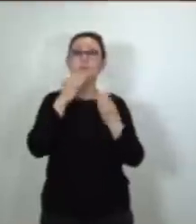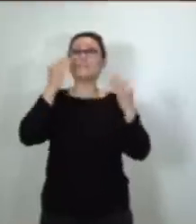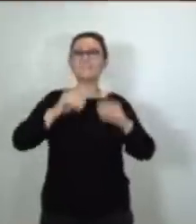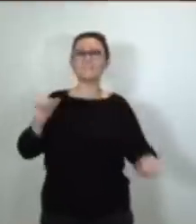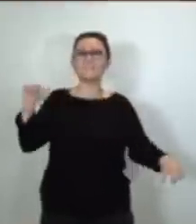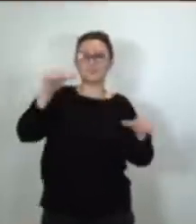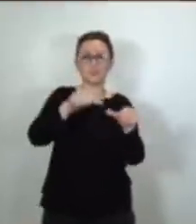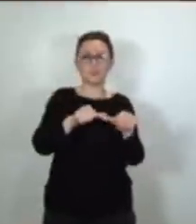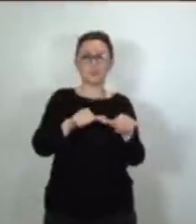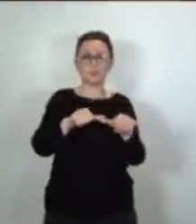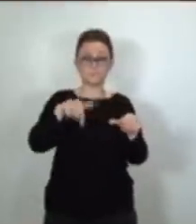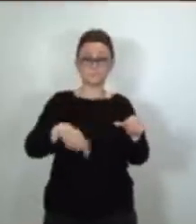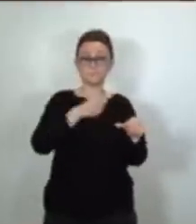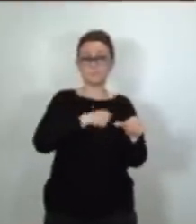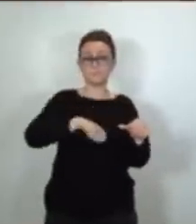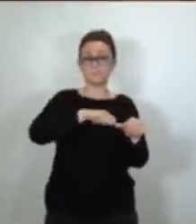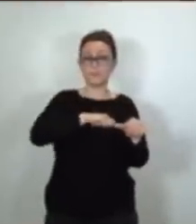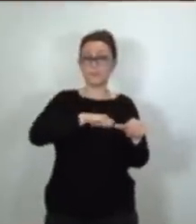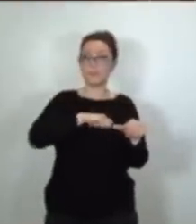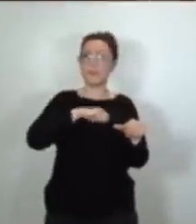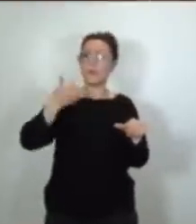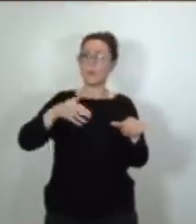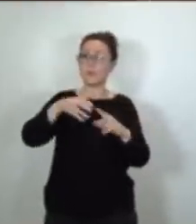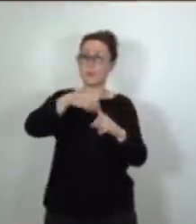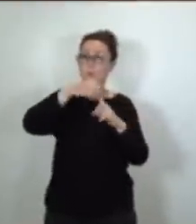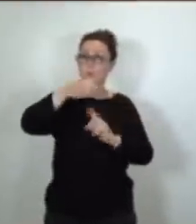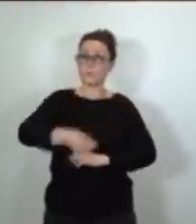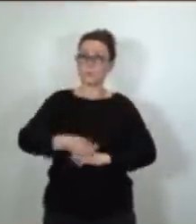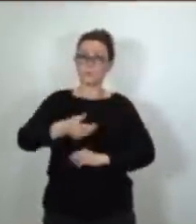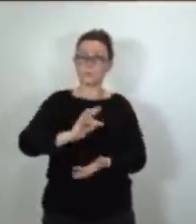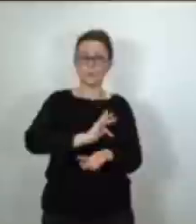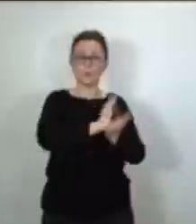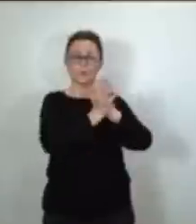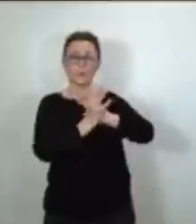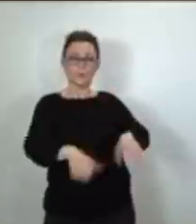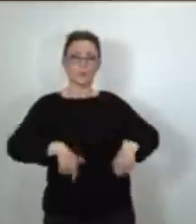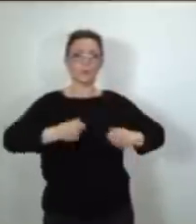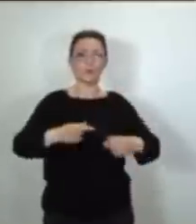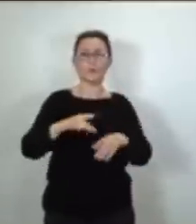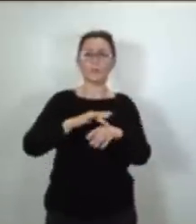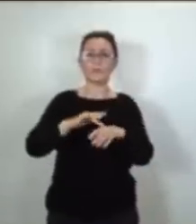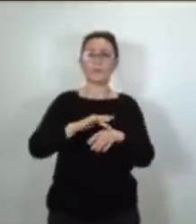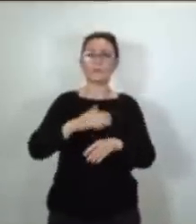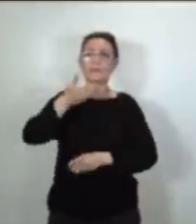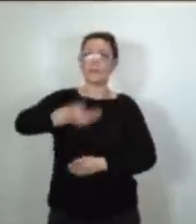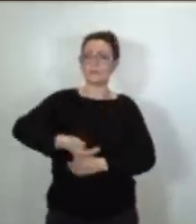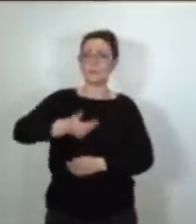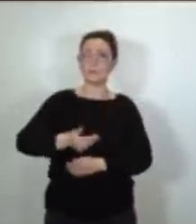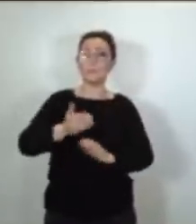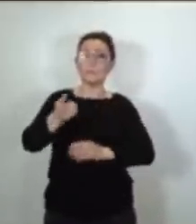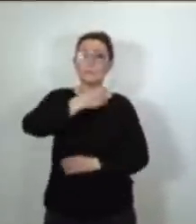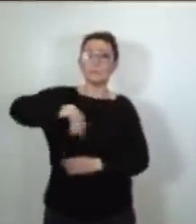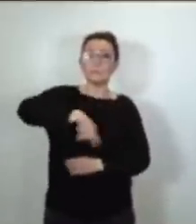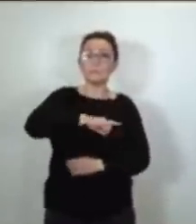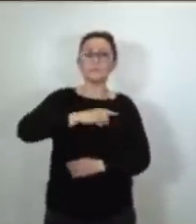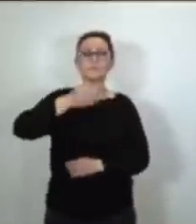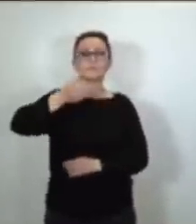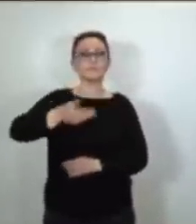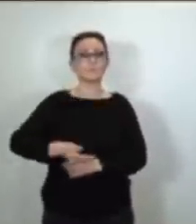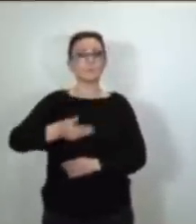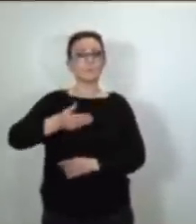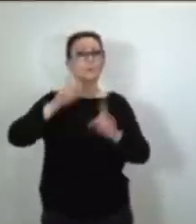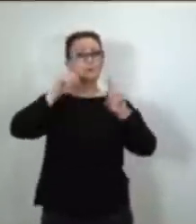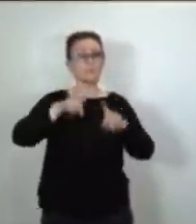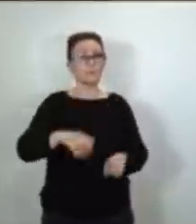que nuestro país se juega mucho. No cabe duda de que vamos a vivir una transición ecológica y digital, pero en nuestras manos está que seamos capaces también